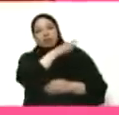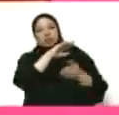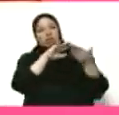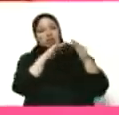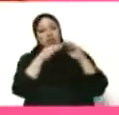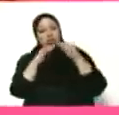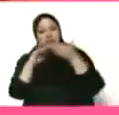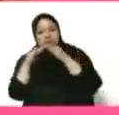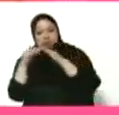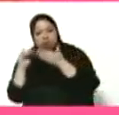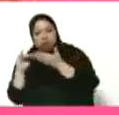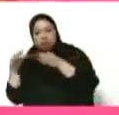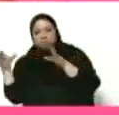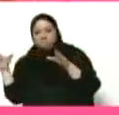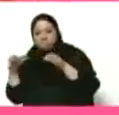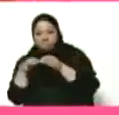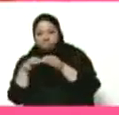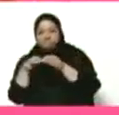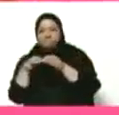colectiva.